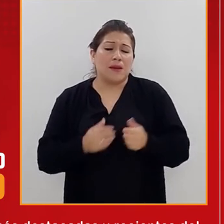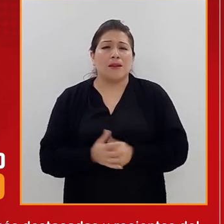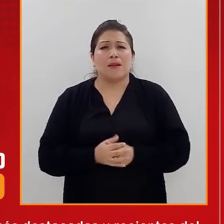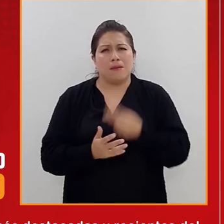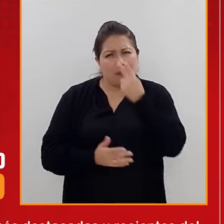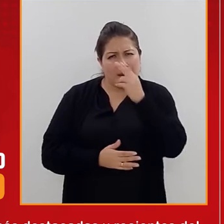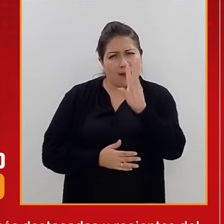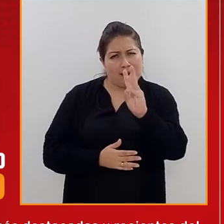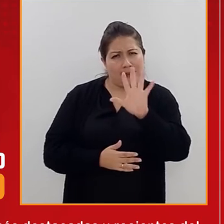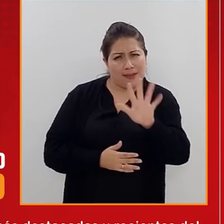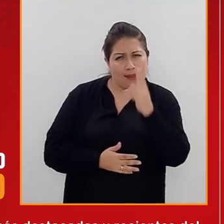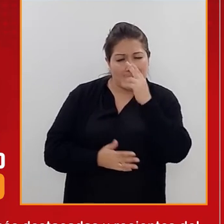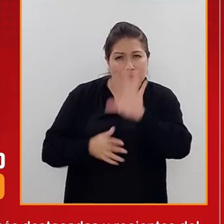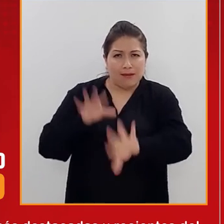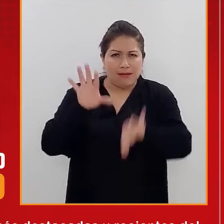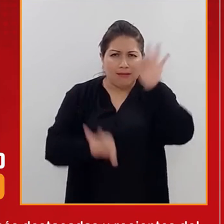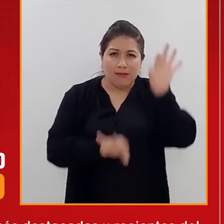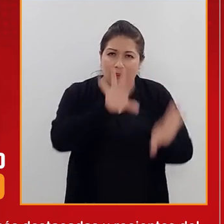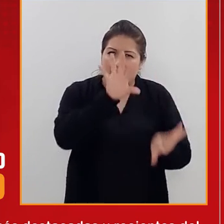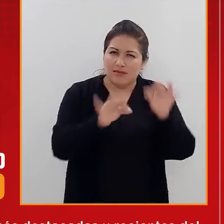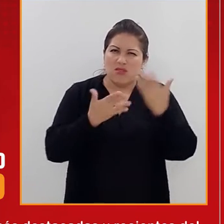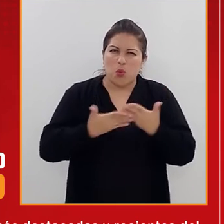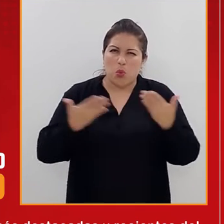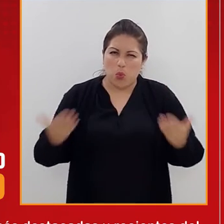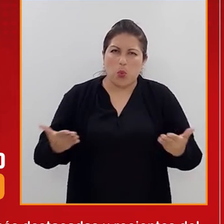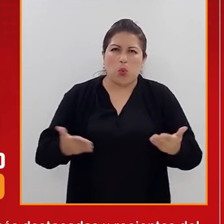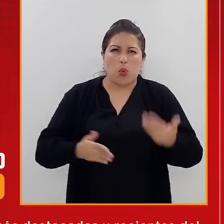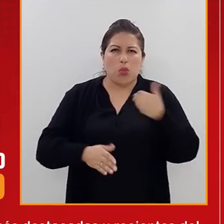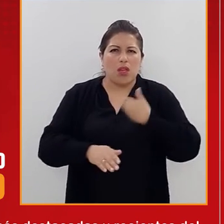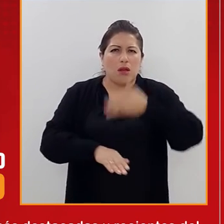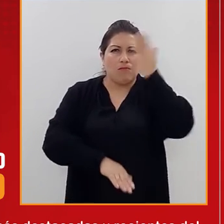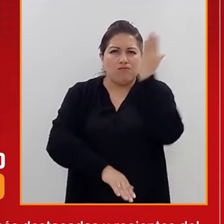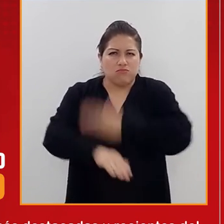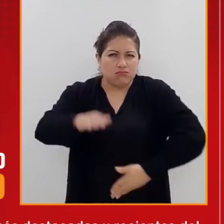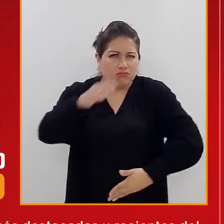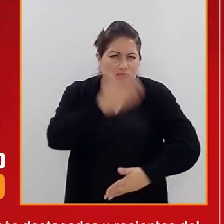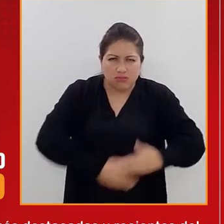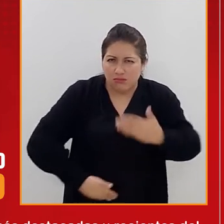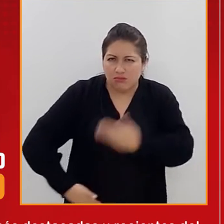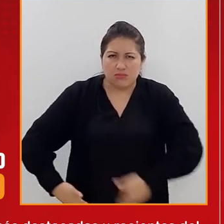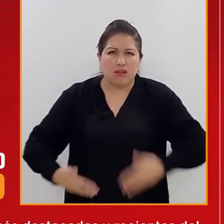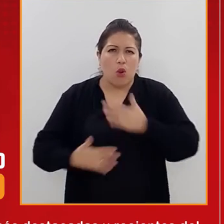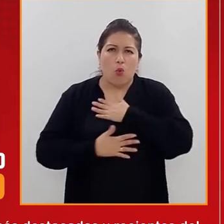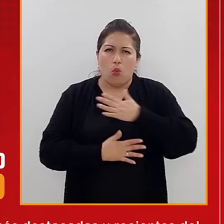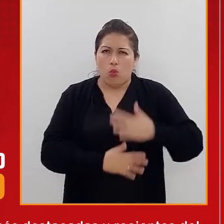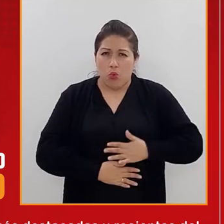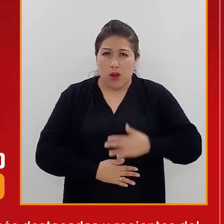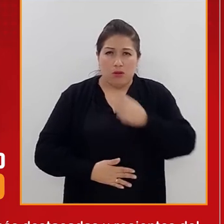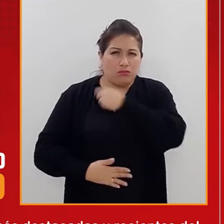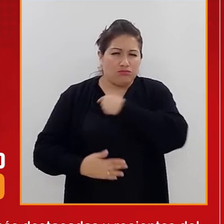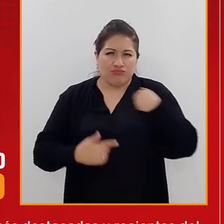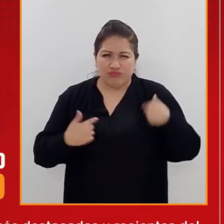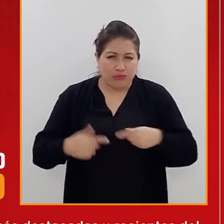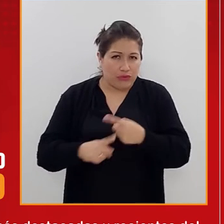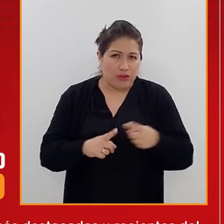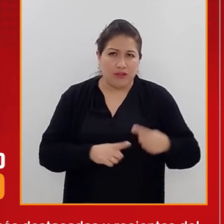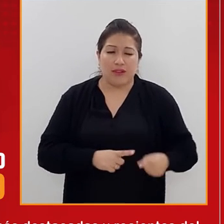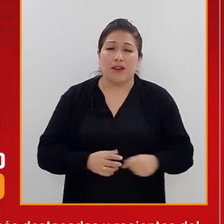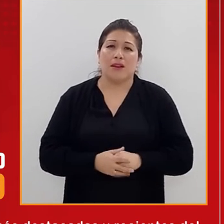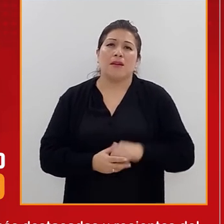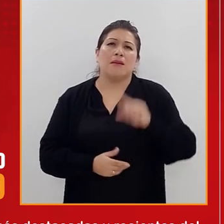Luego de examinar 65 cerámicos, afirma que se encuentra evidencia de amputaciones quirúrgicas. Verano y